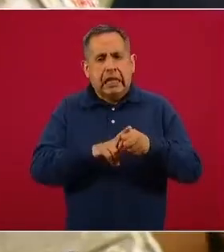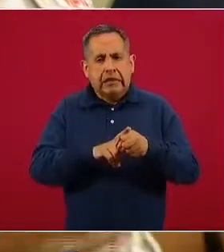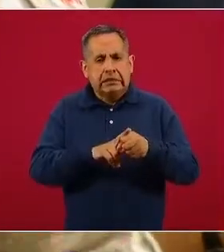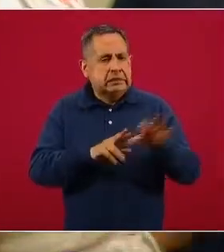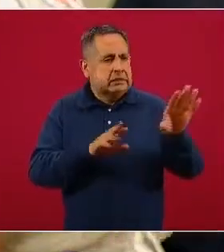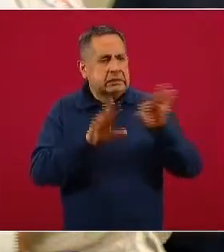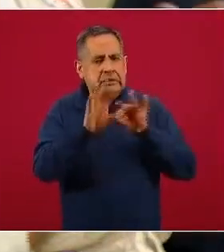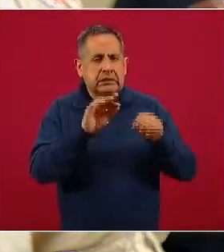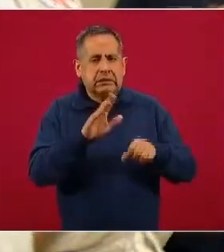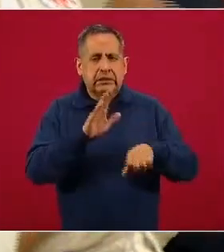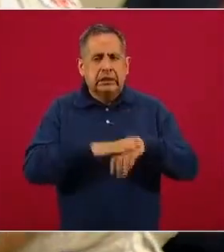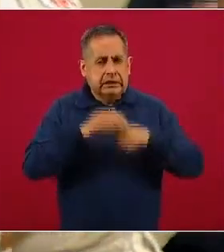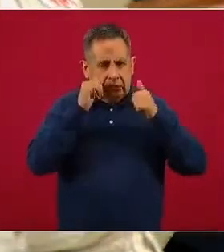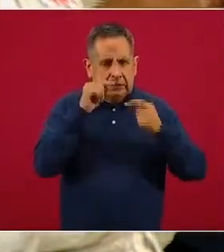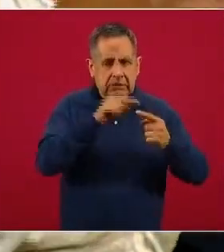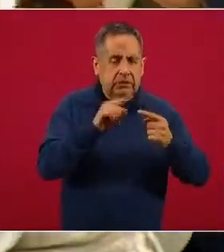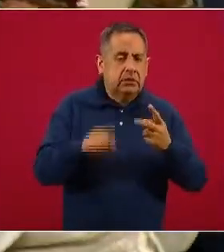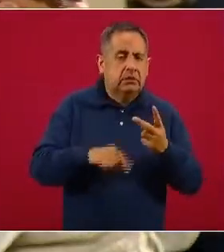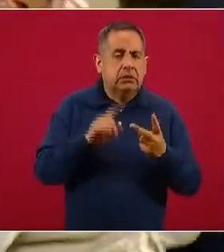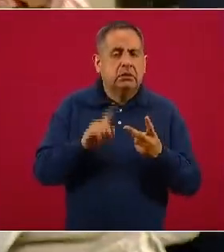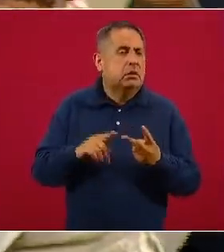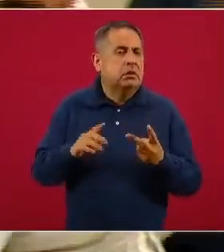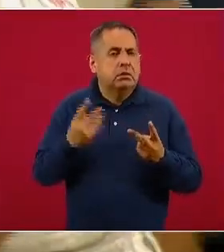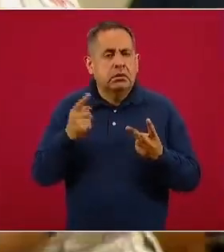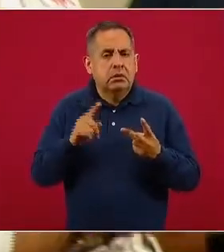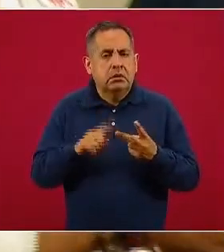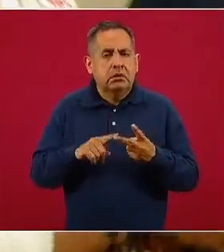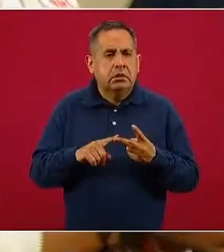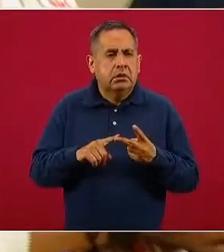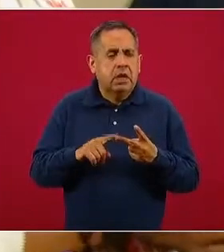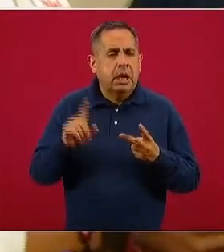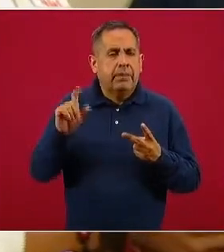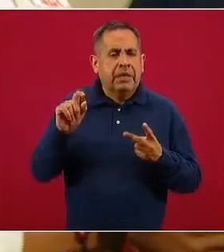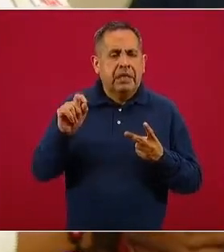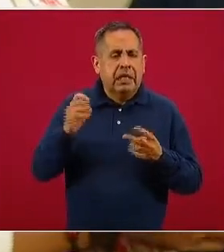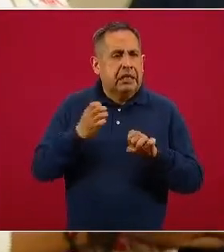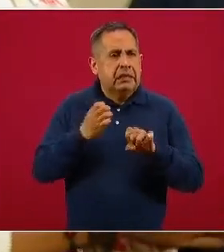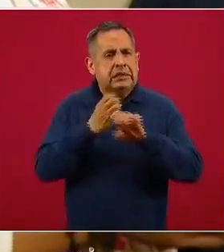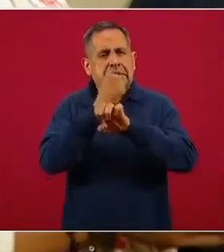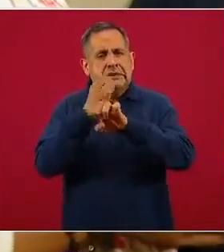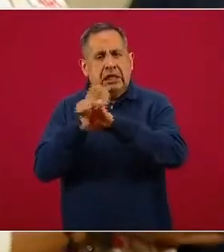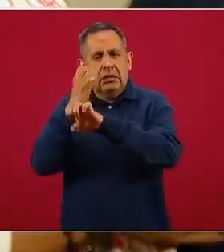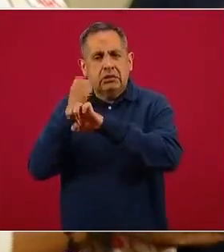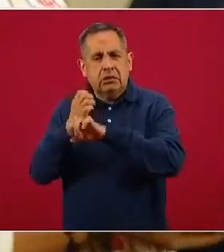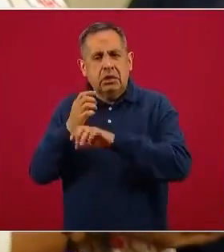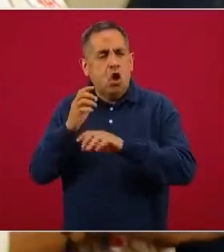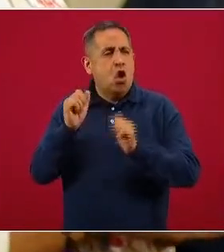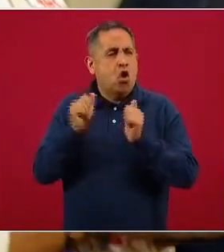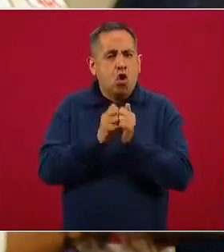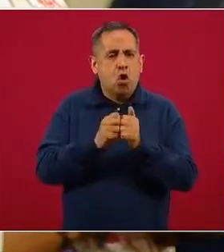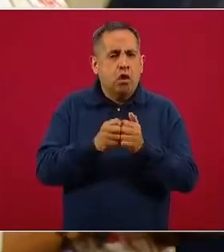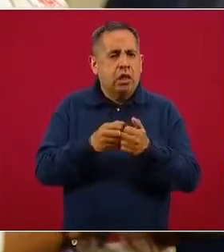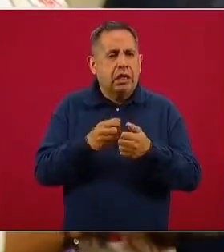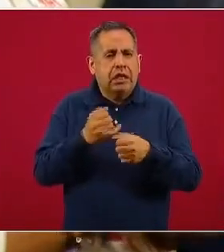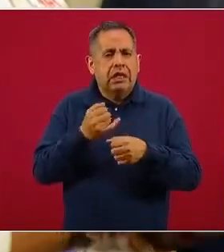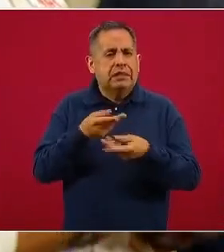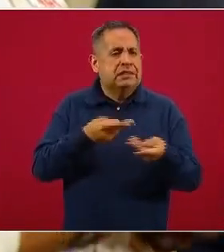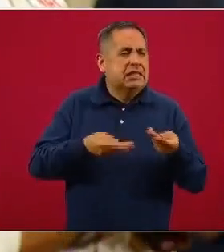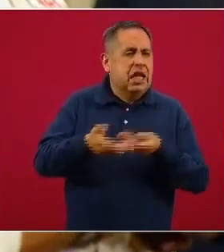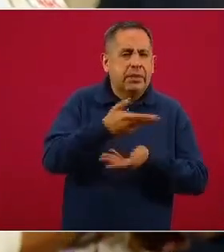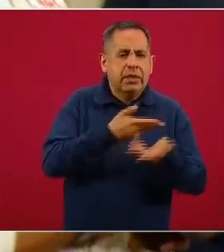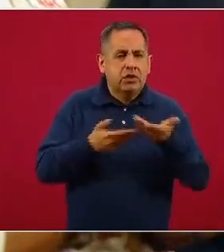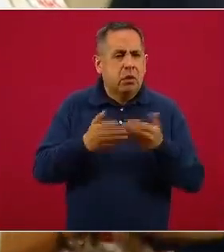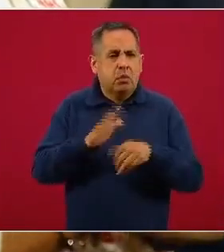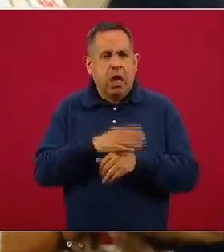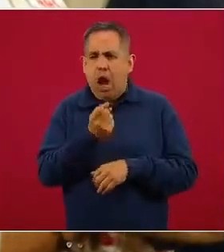fueron seleccionados y por qué hay 20 entidades solo con el intercambio de servicios, por qué faltan